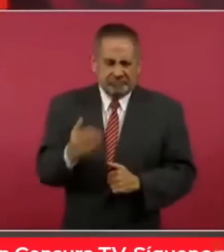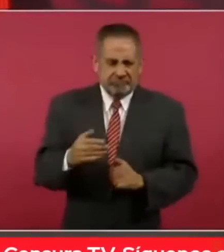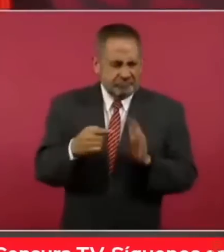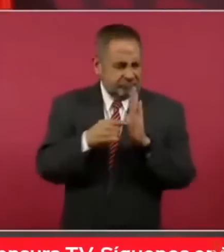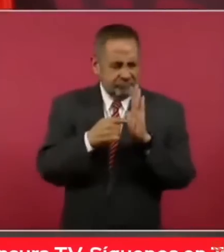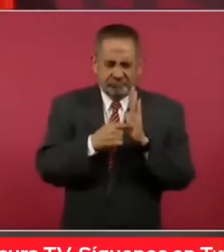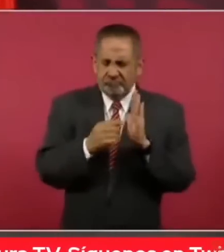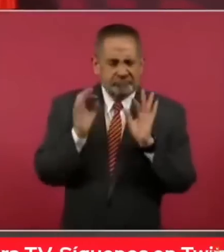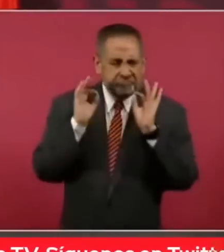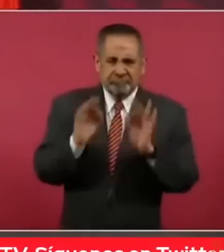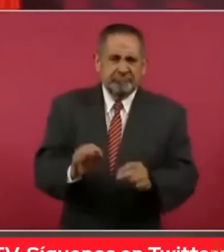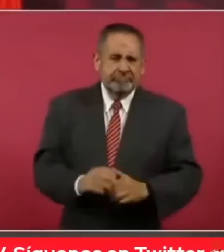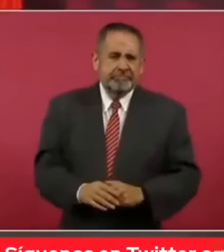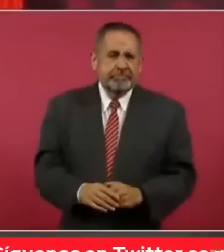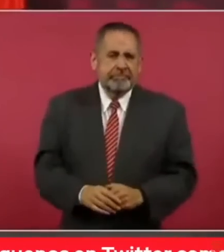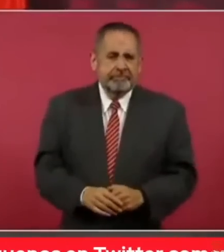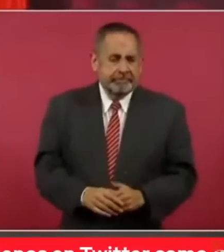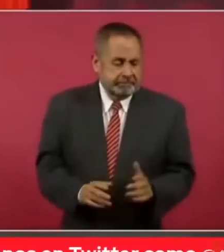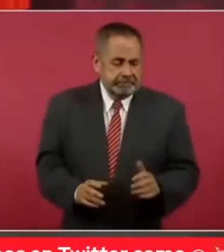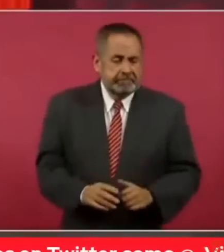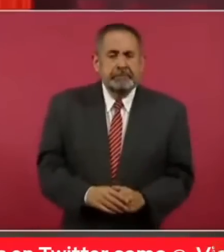datos. Este,